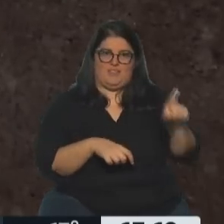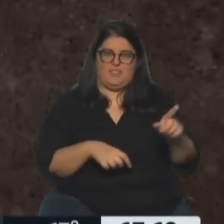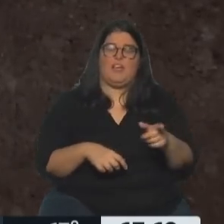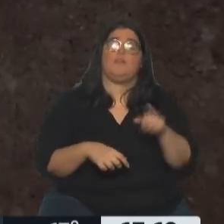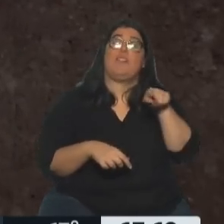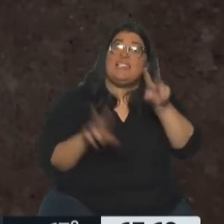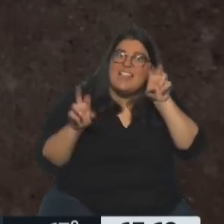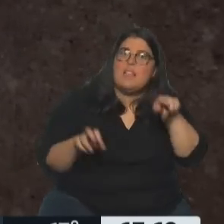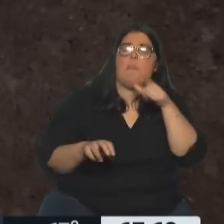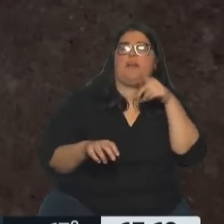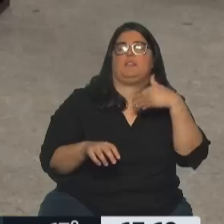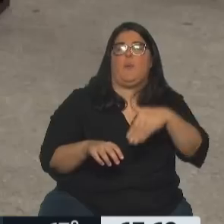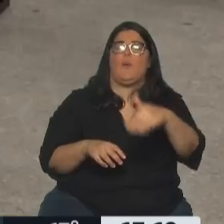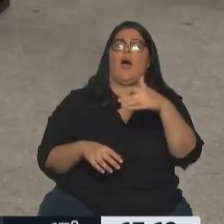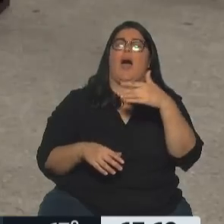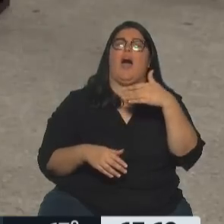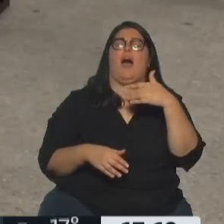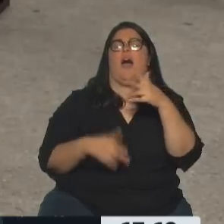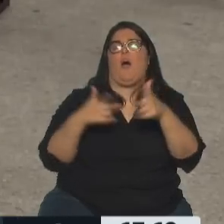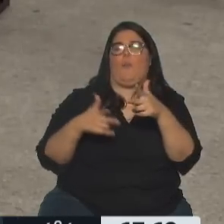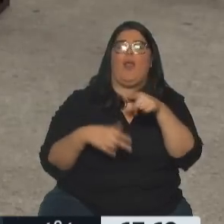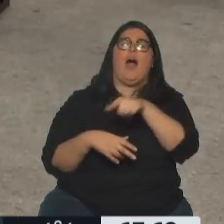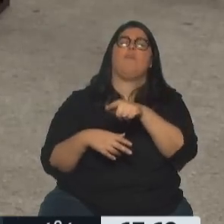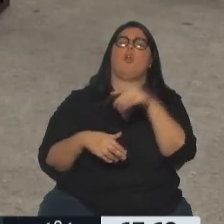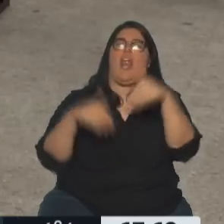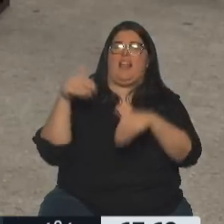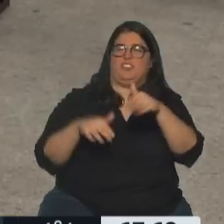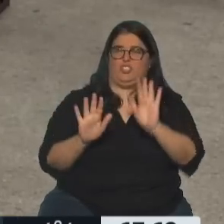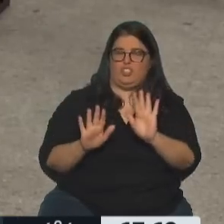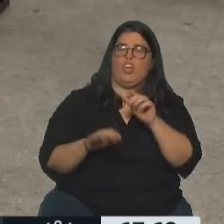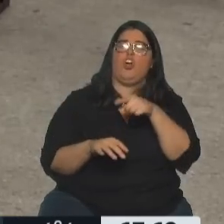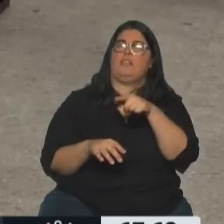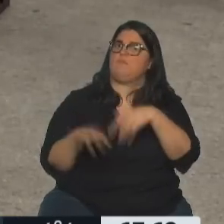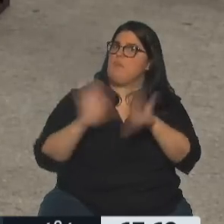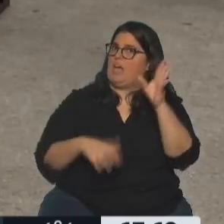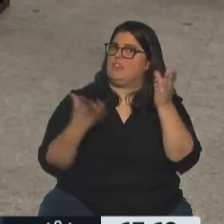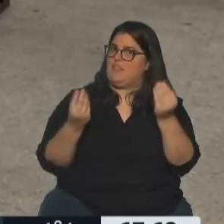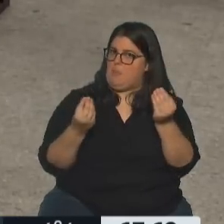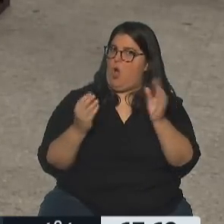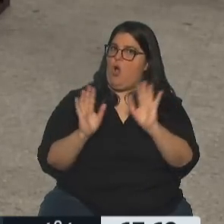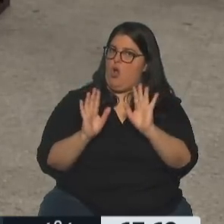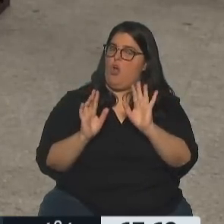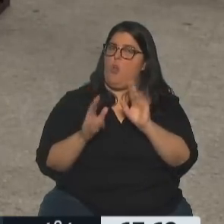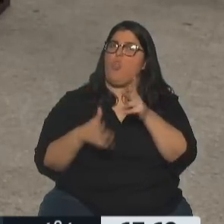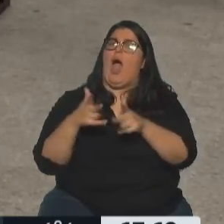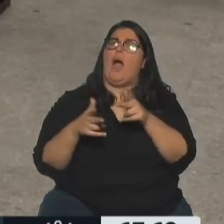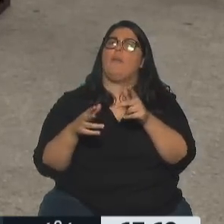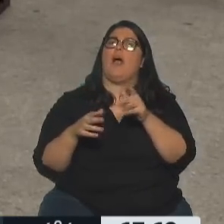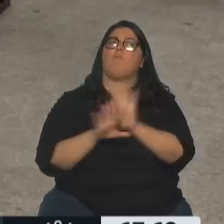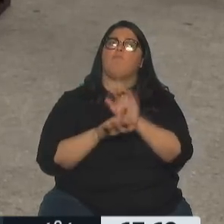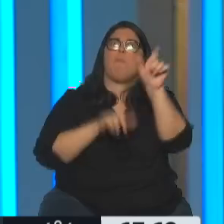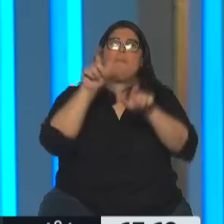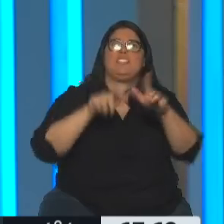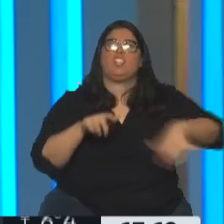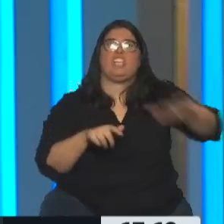más, el tema de la elección en sí, pero que me parece que es el gran temor que se genera, ¿no?, al hablar de armar a la sociedad